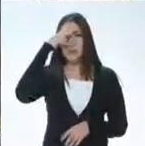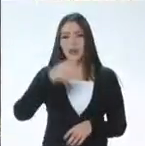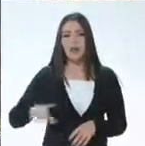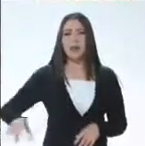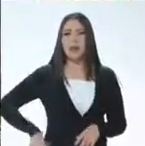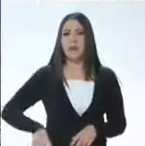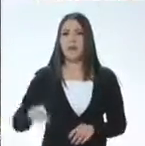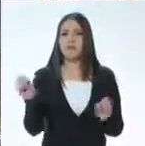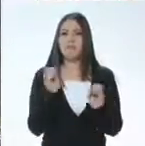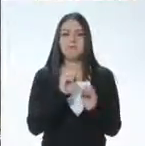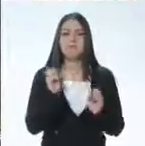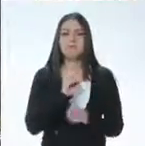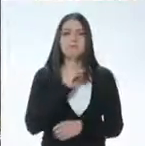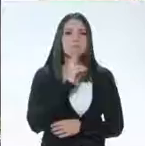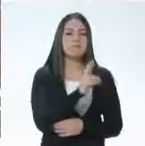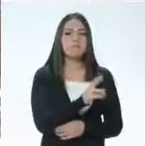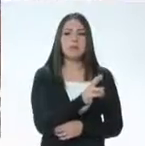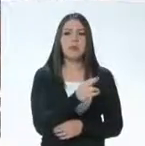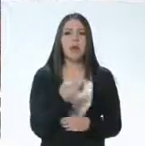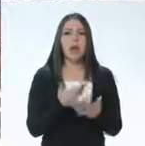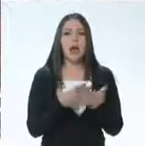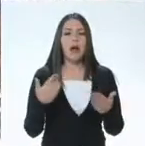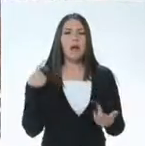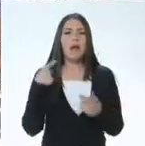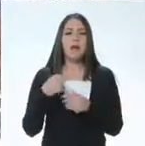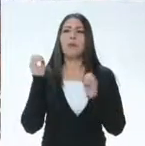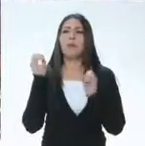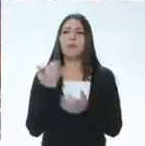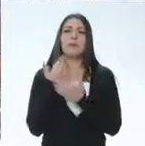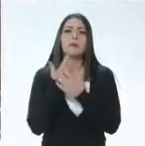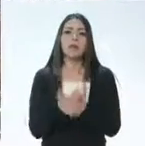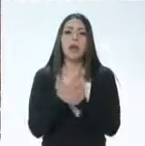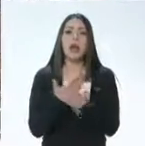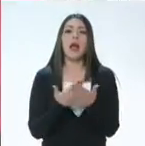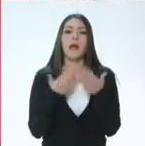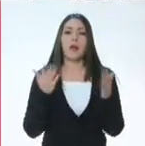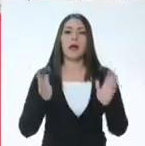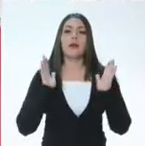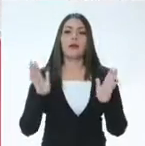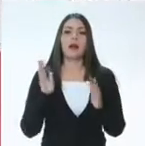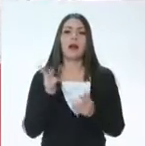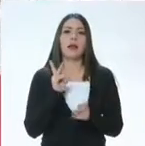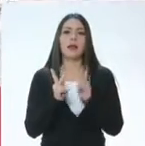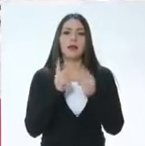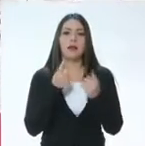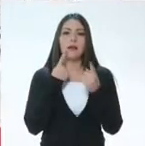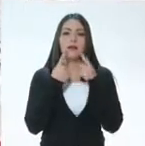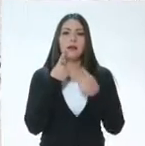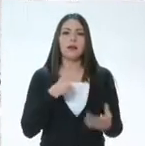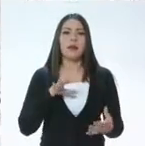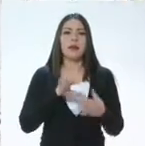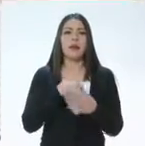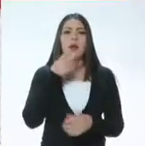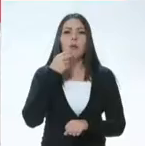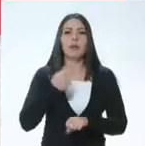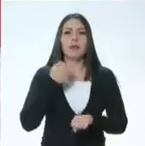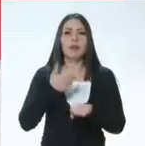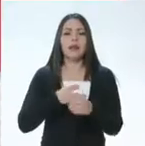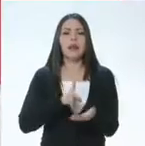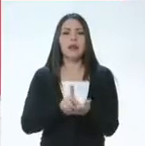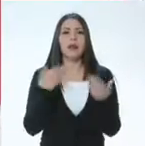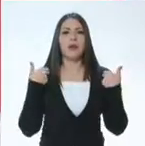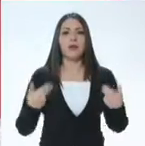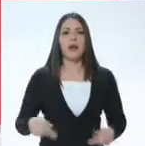dado respuesta como hasta ahora, que ya han entablado diálogo con el subsecretario de Derechos Humanos, Alejandro Encinas, quien se comprometió con